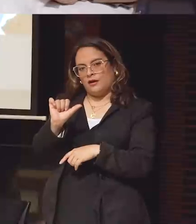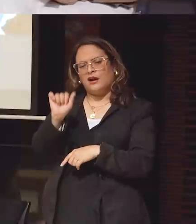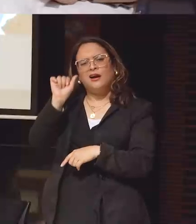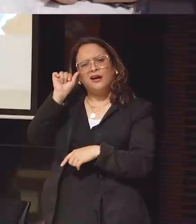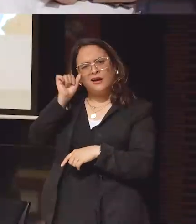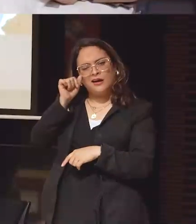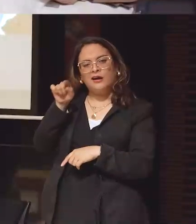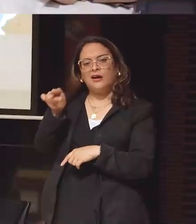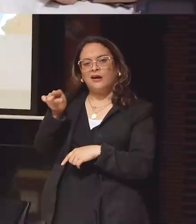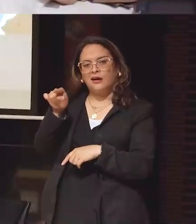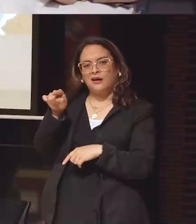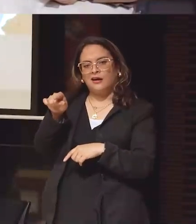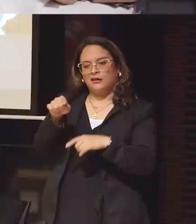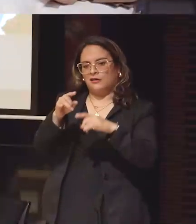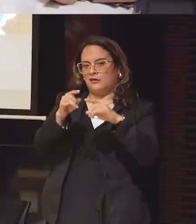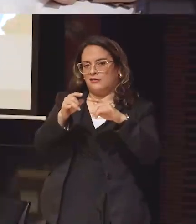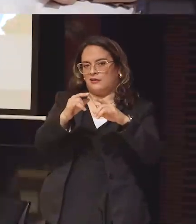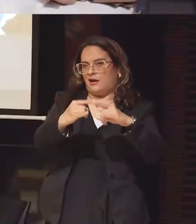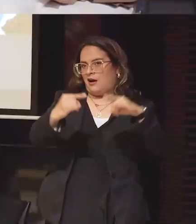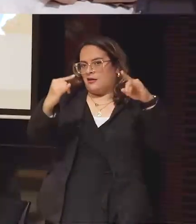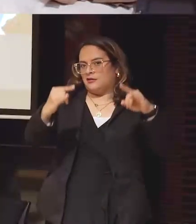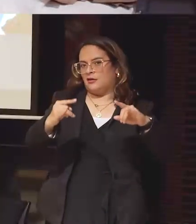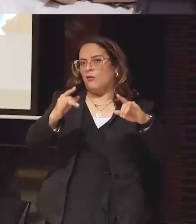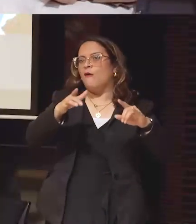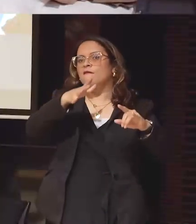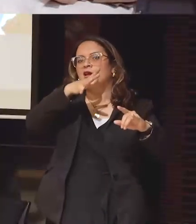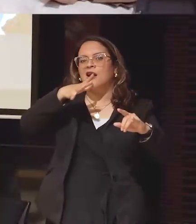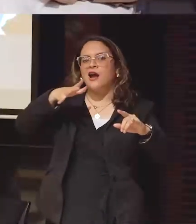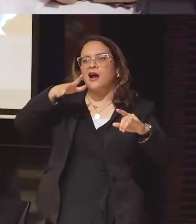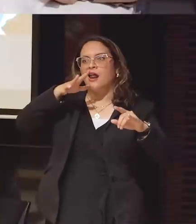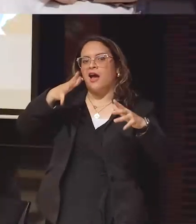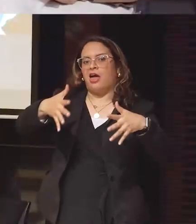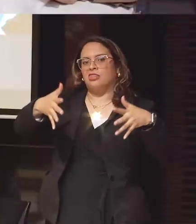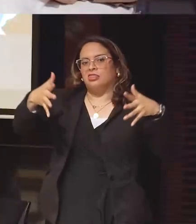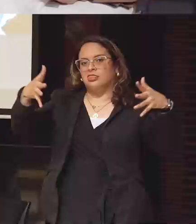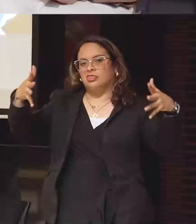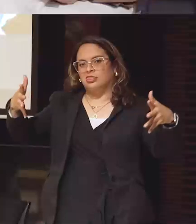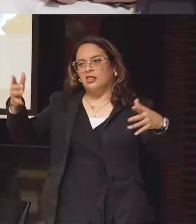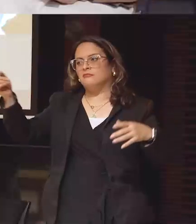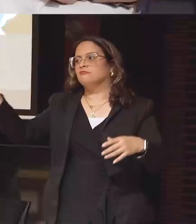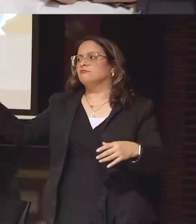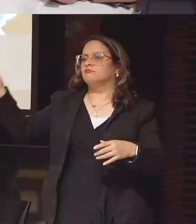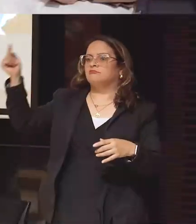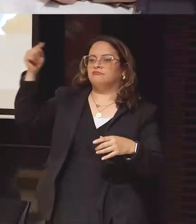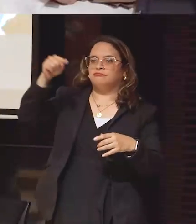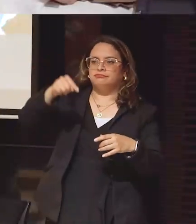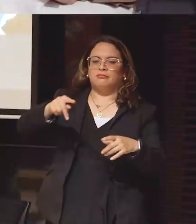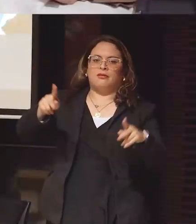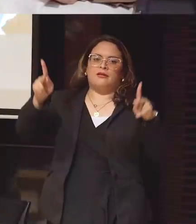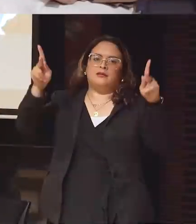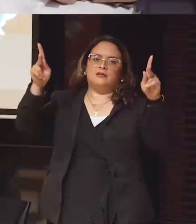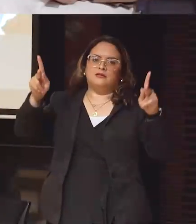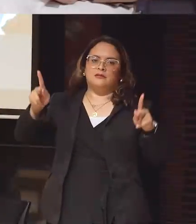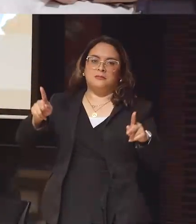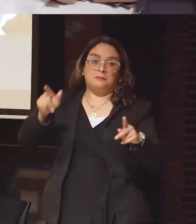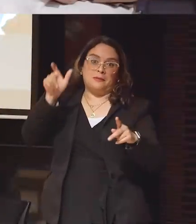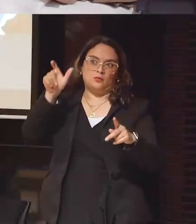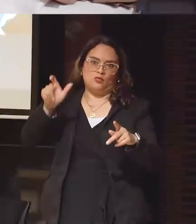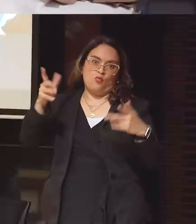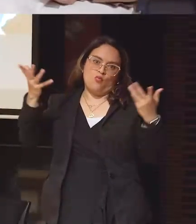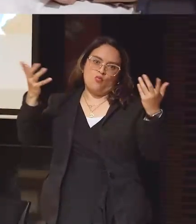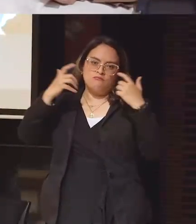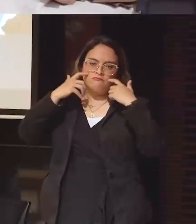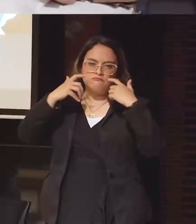estas eran las quintas o las fincas a las cuales venían a descansar los grandes personajes